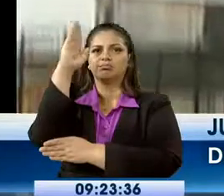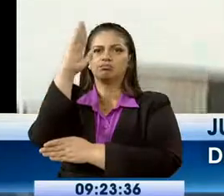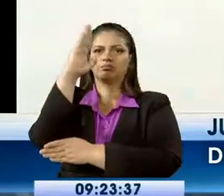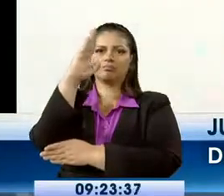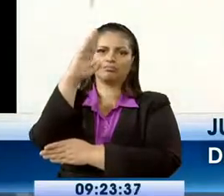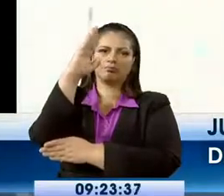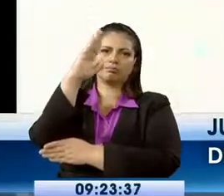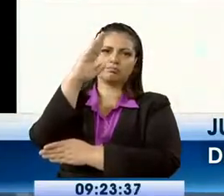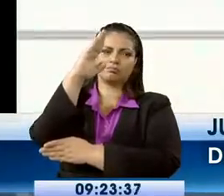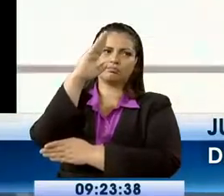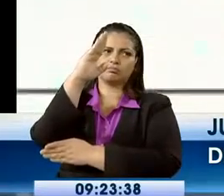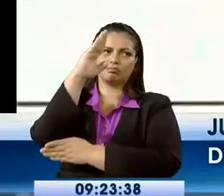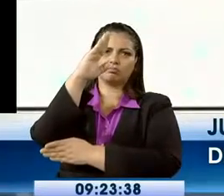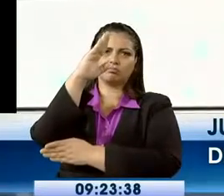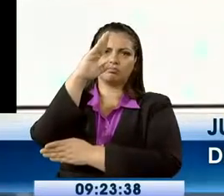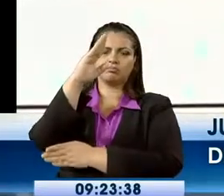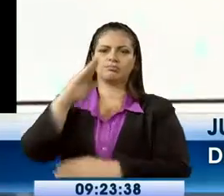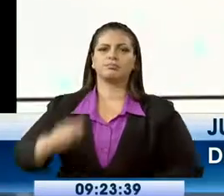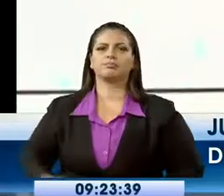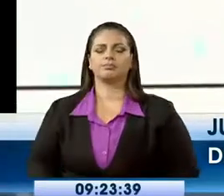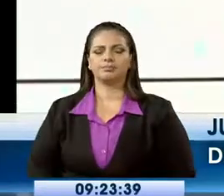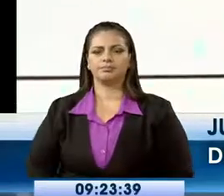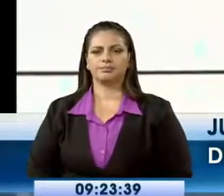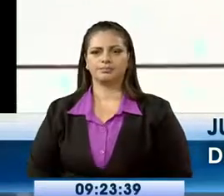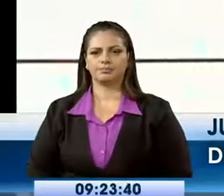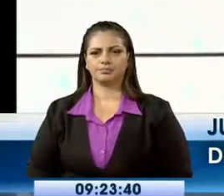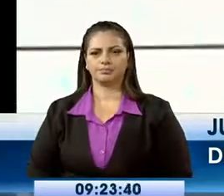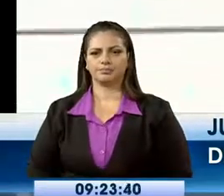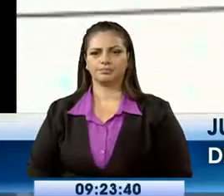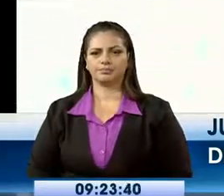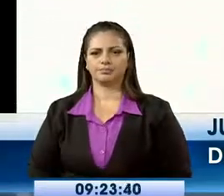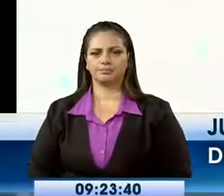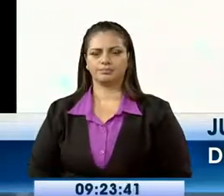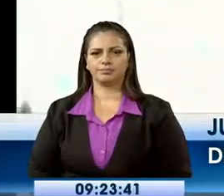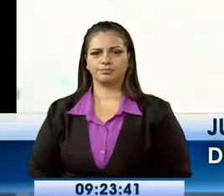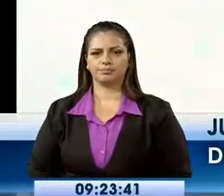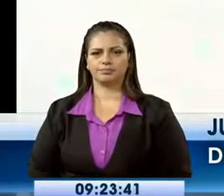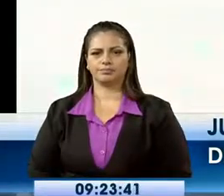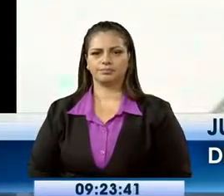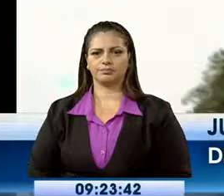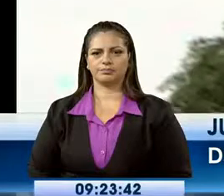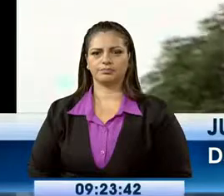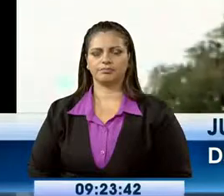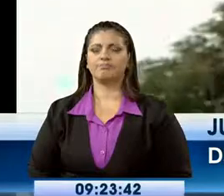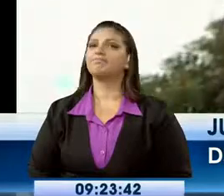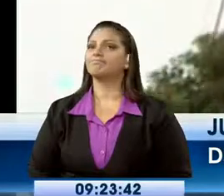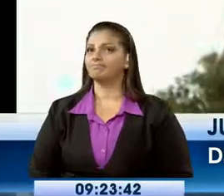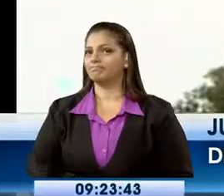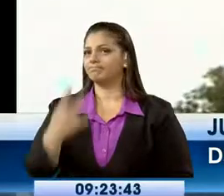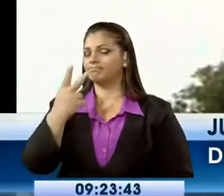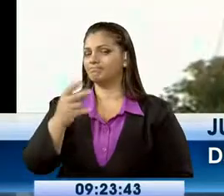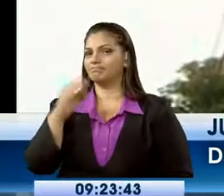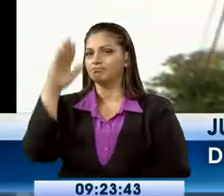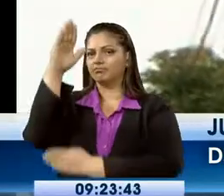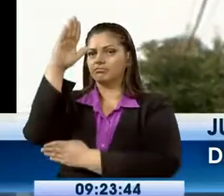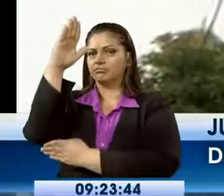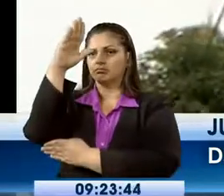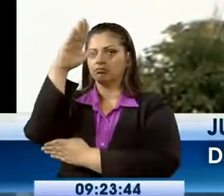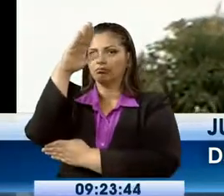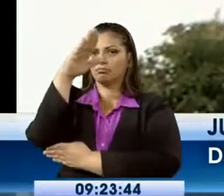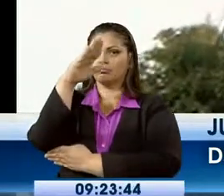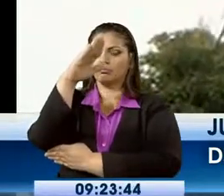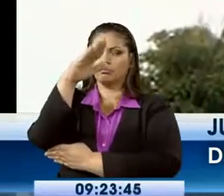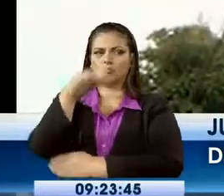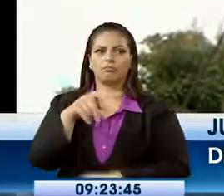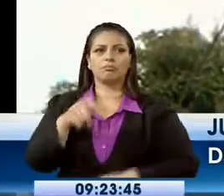está, si mi camarógrafo me ayuda un poco, dirigiéndose más a donde yo estoy, el poste está algo inclinado y lo que denuncian los